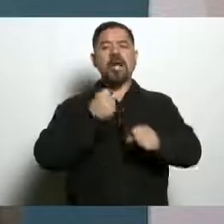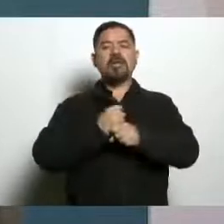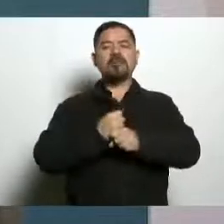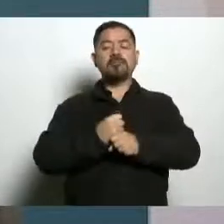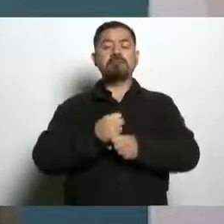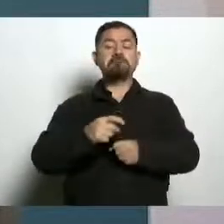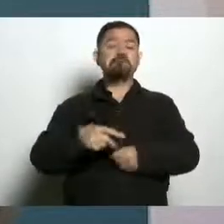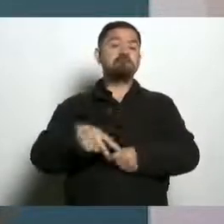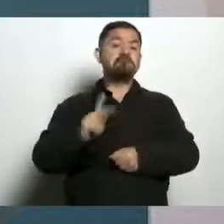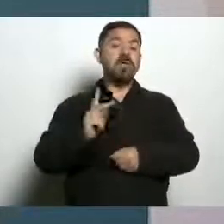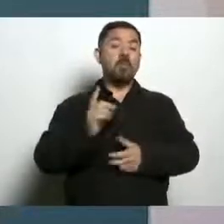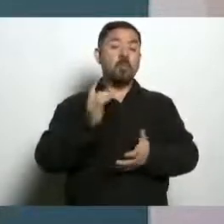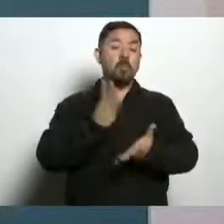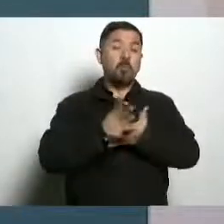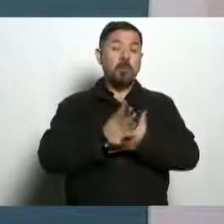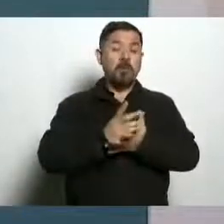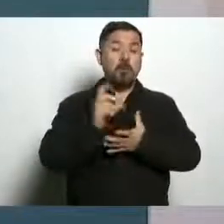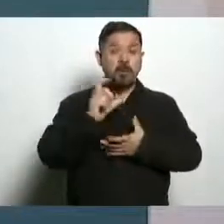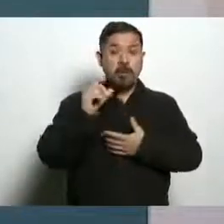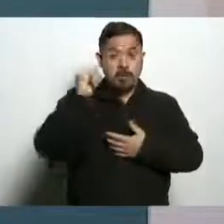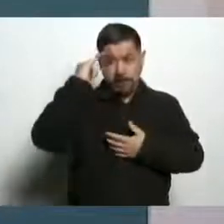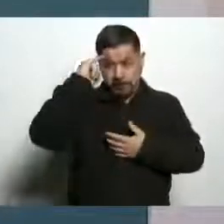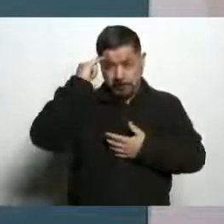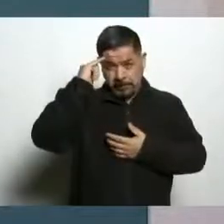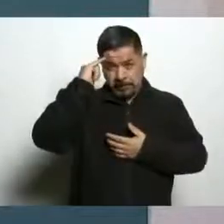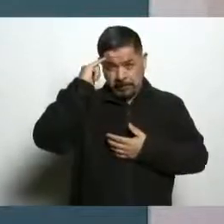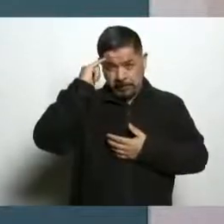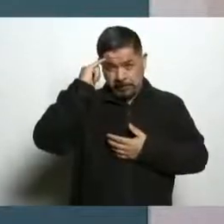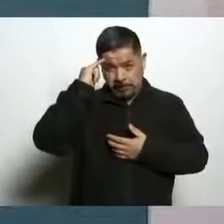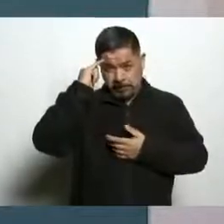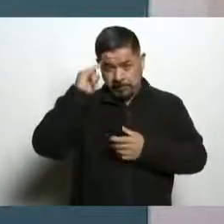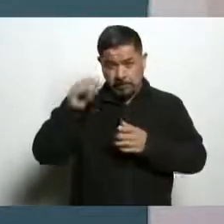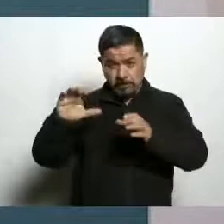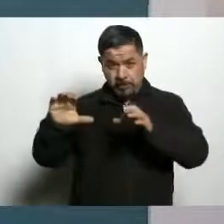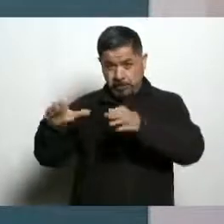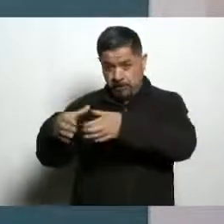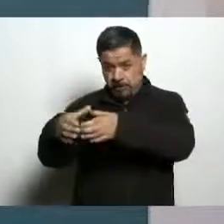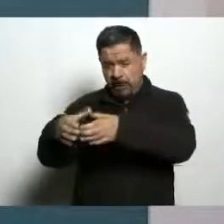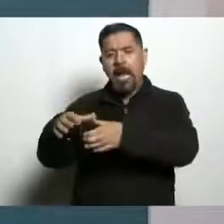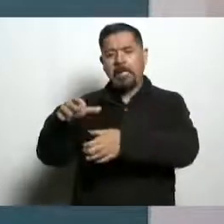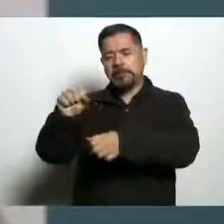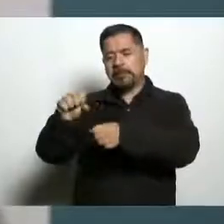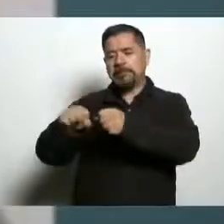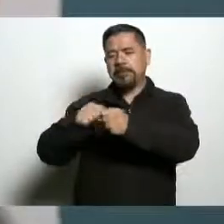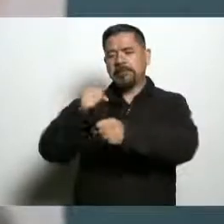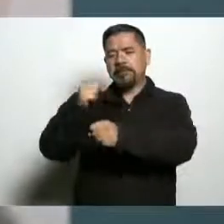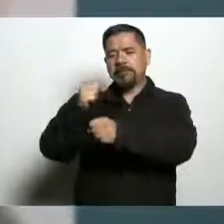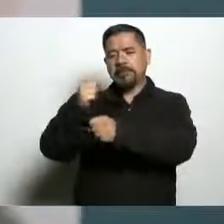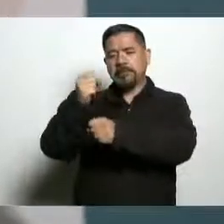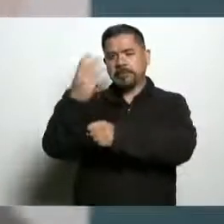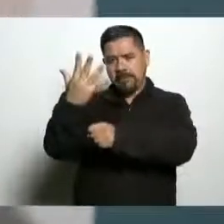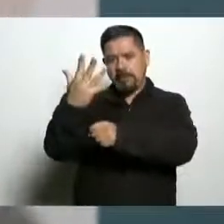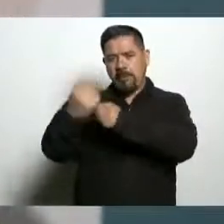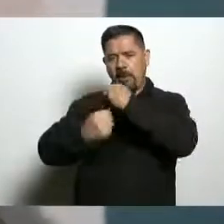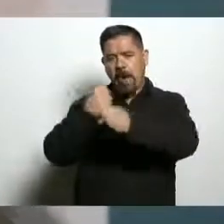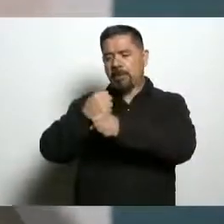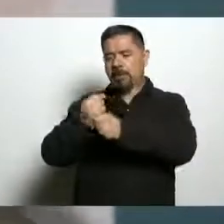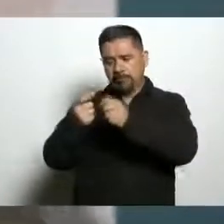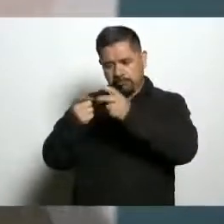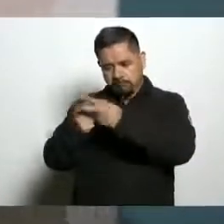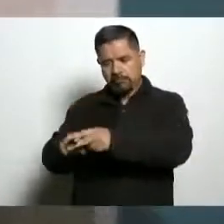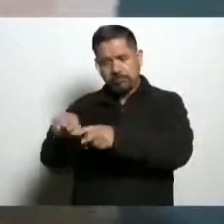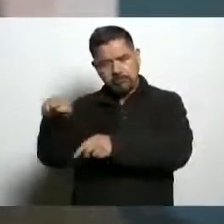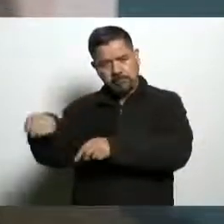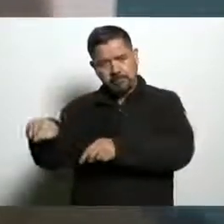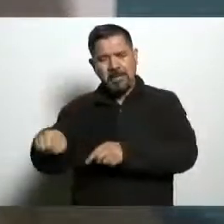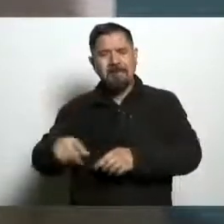de comunidades indígenas se entregaba a partir de los 65 años. Pero ya se tomó la decisión